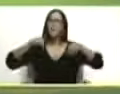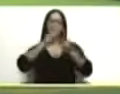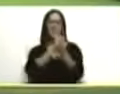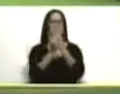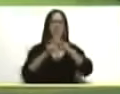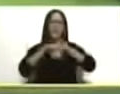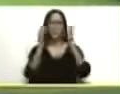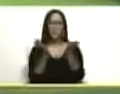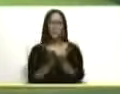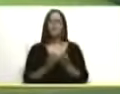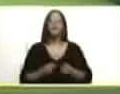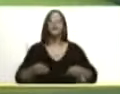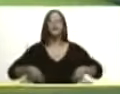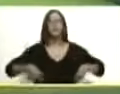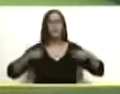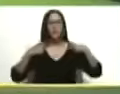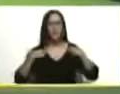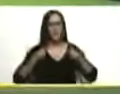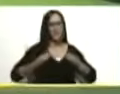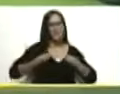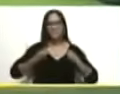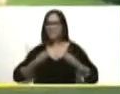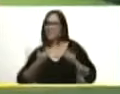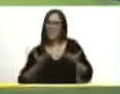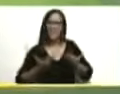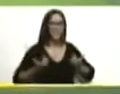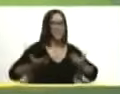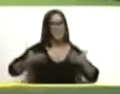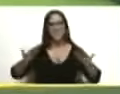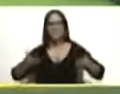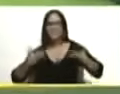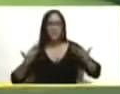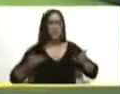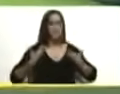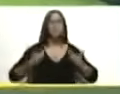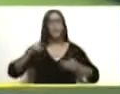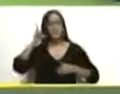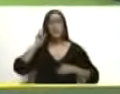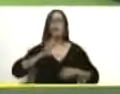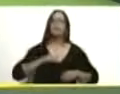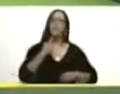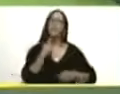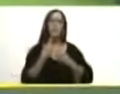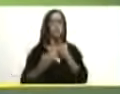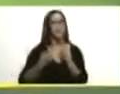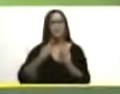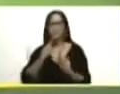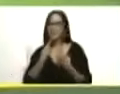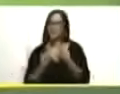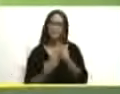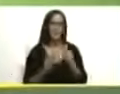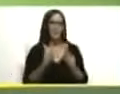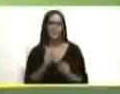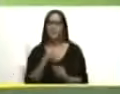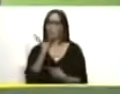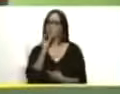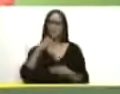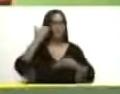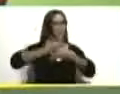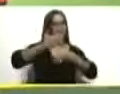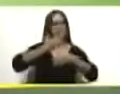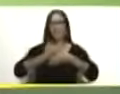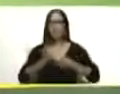Vamos a vencer. Hoy vamos a salvar el mundo. Vive tu vida, dale alegría. Escucha bien lo que te estoy diciendo. No